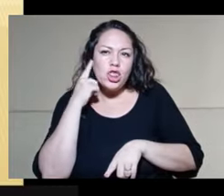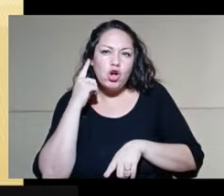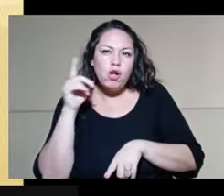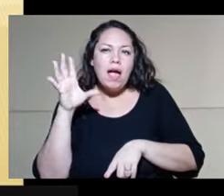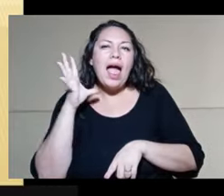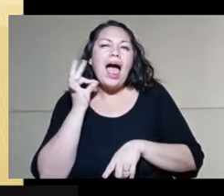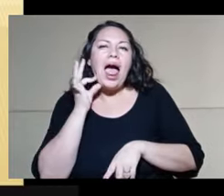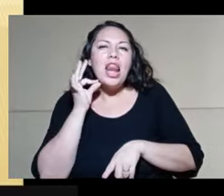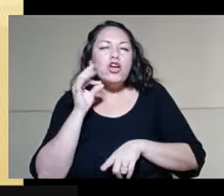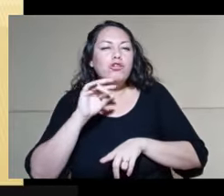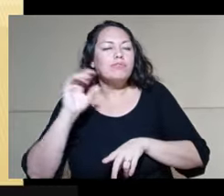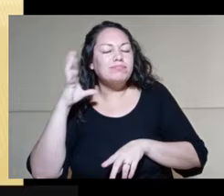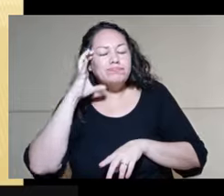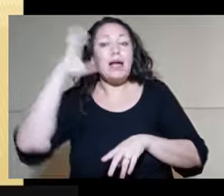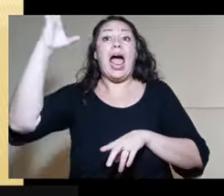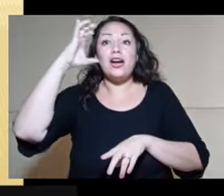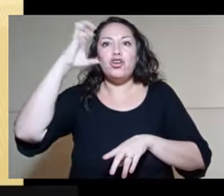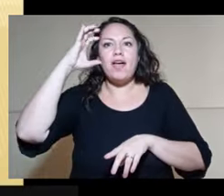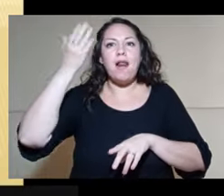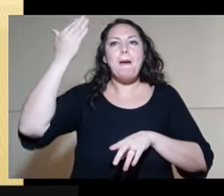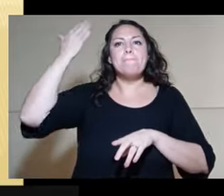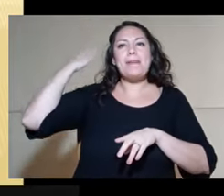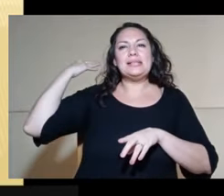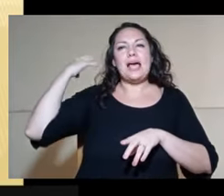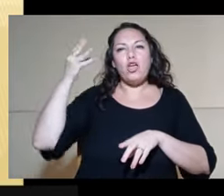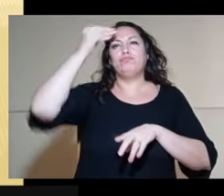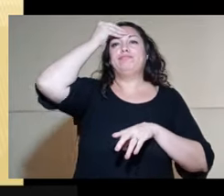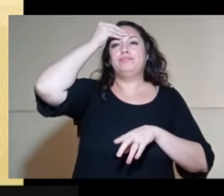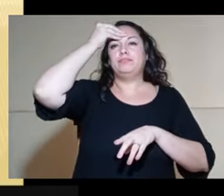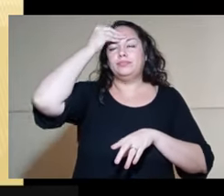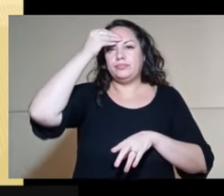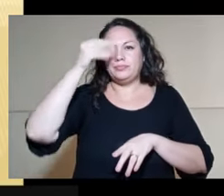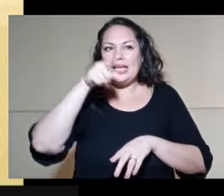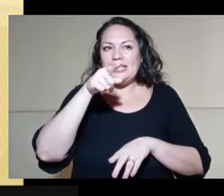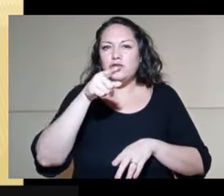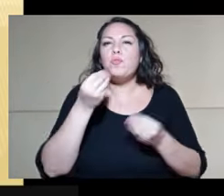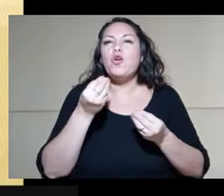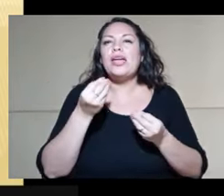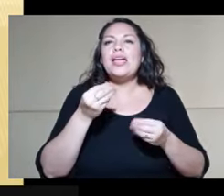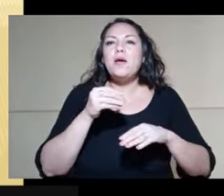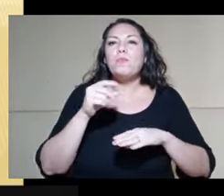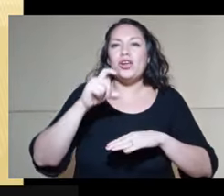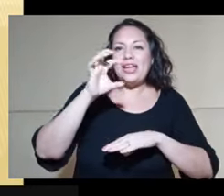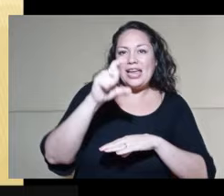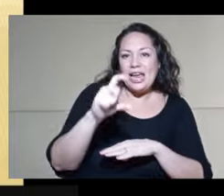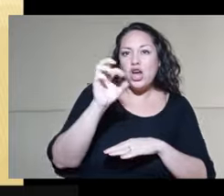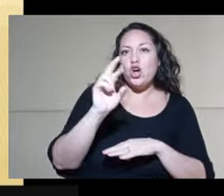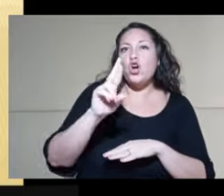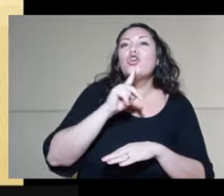cierto? El gustos determinados lo asociamos a situaciones, a personas, ¿eh? Todo eso es por